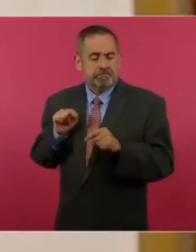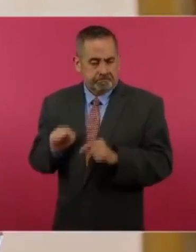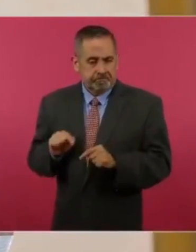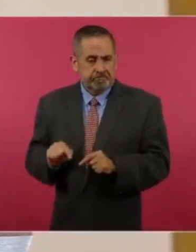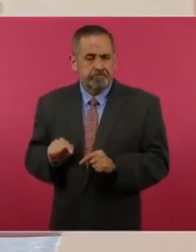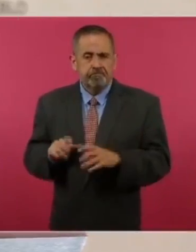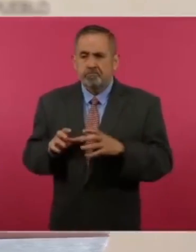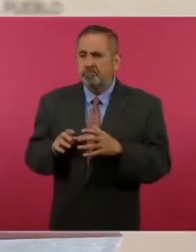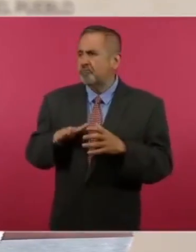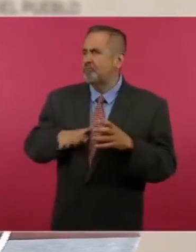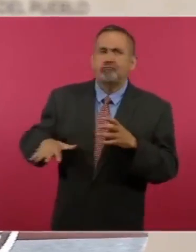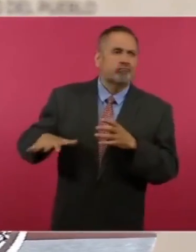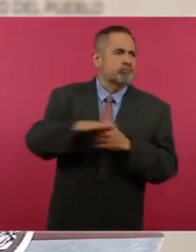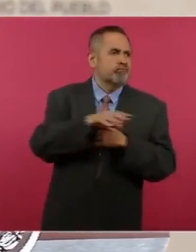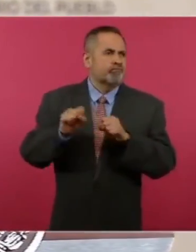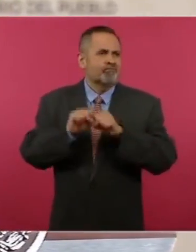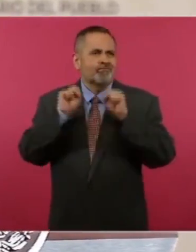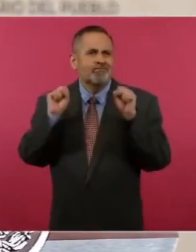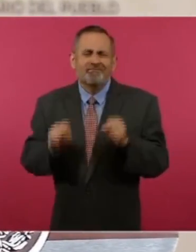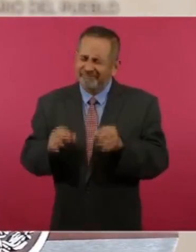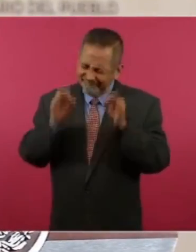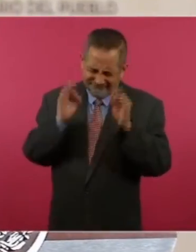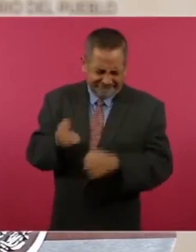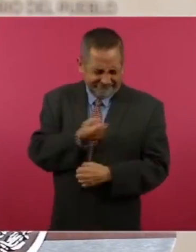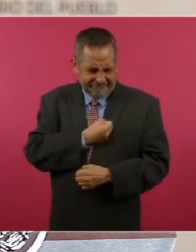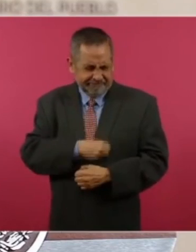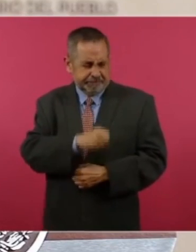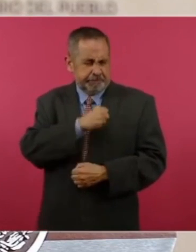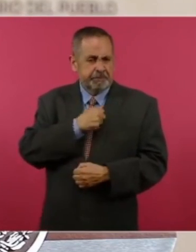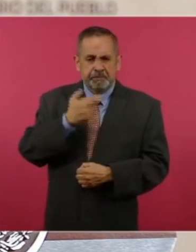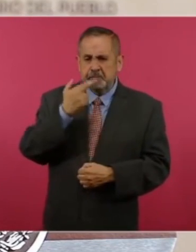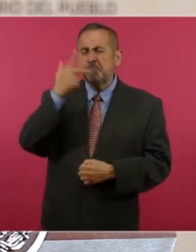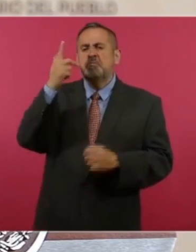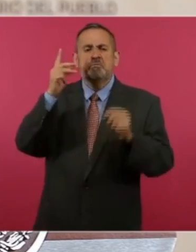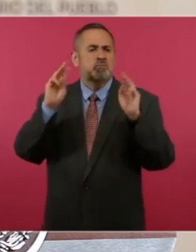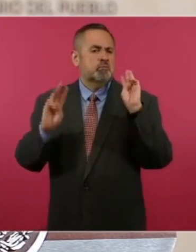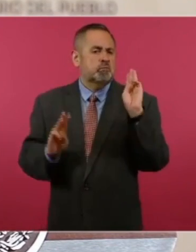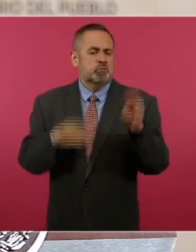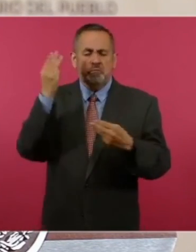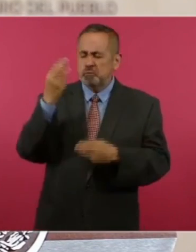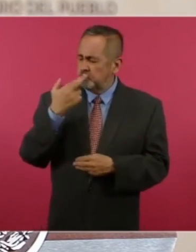vamos a tener un sistema de salud de los mejores del mundo.